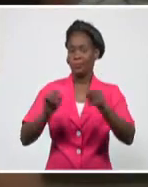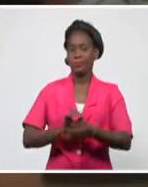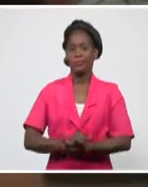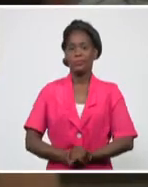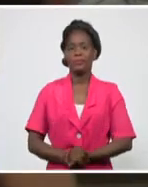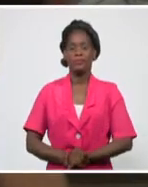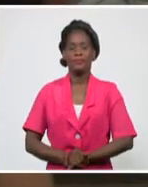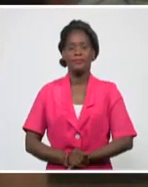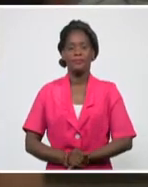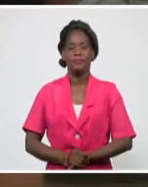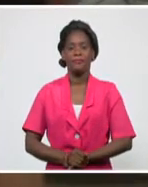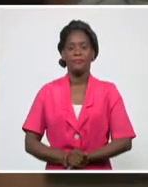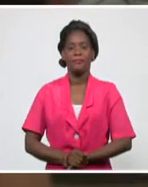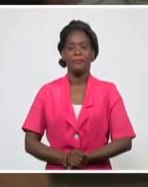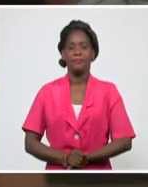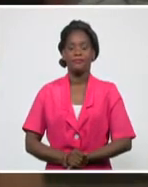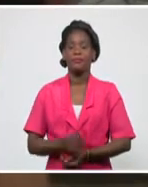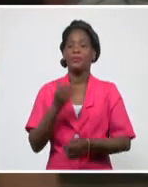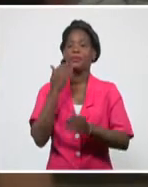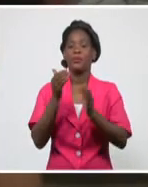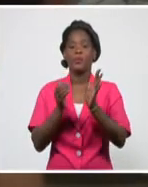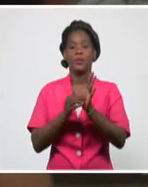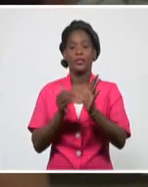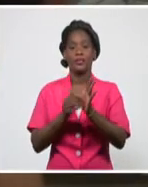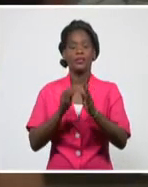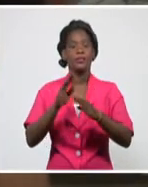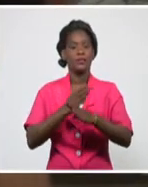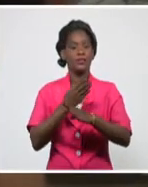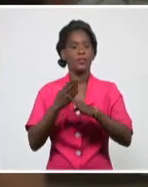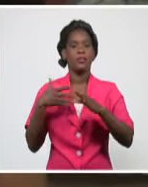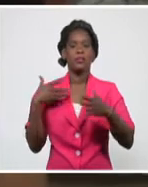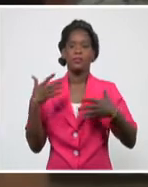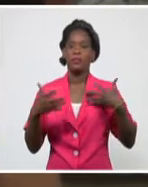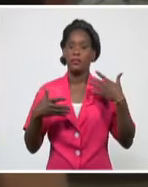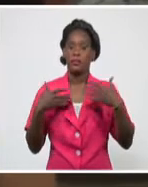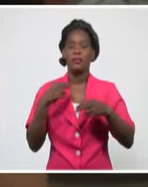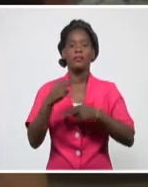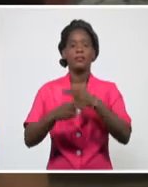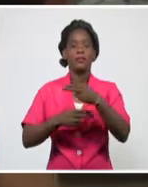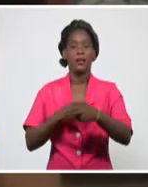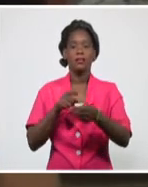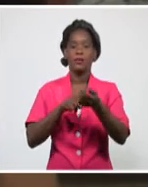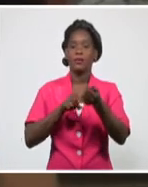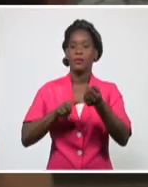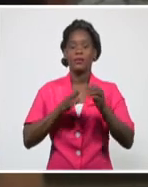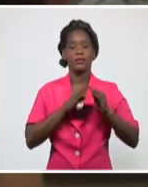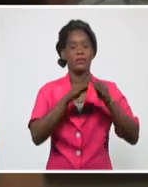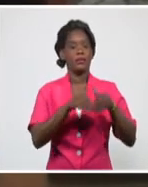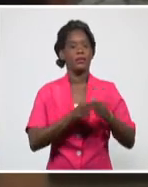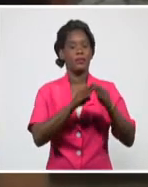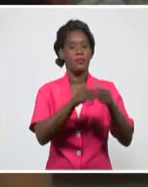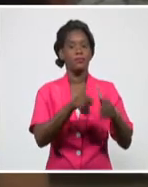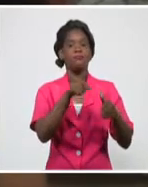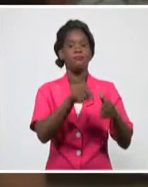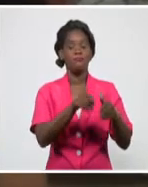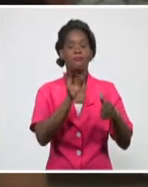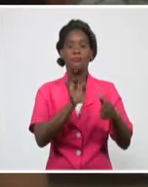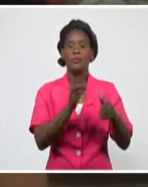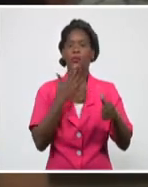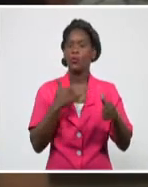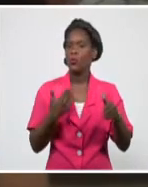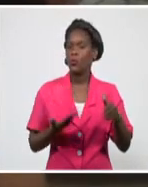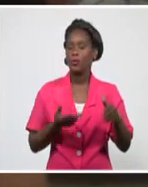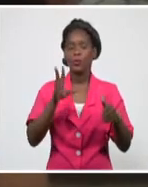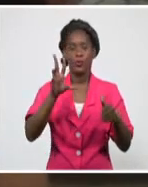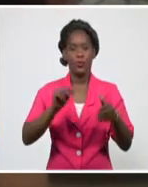Muy buenas tardes, Andy. Diversas actividades se han previsto desarrollar en la provincia de Granma, todas de forma online, para conmemorar